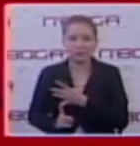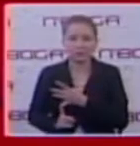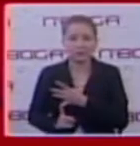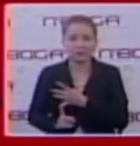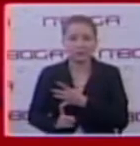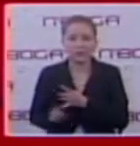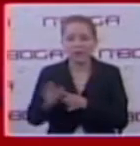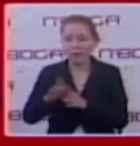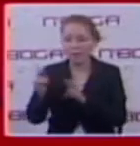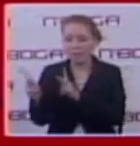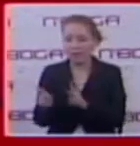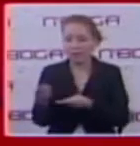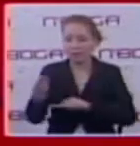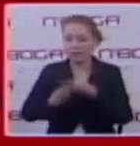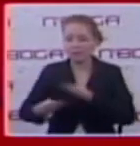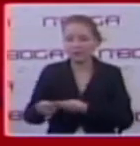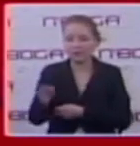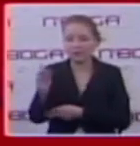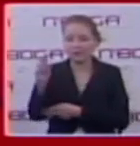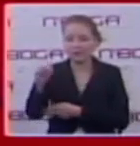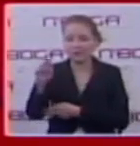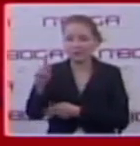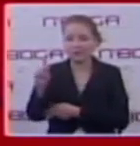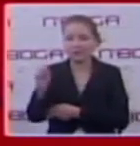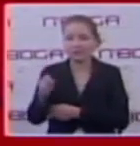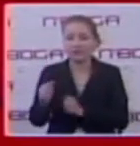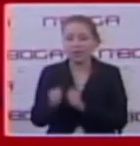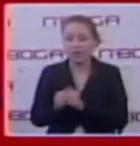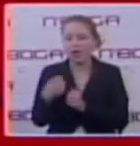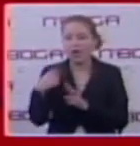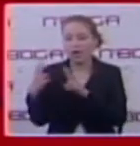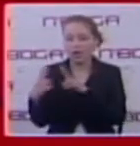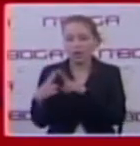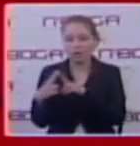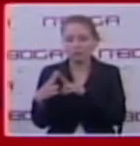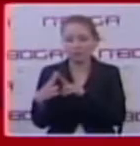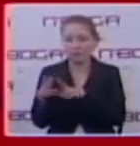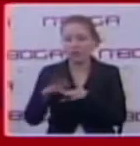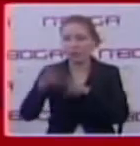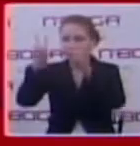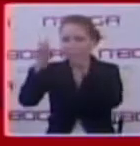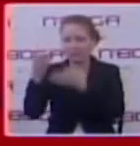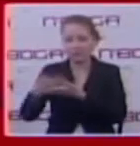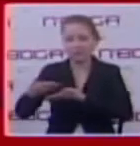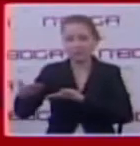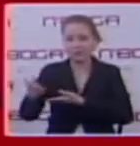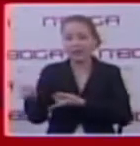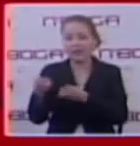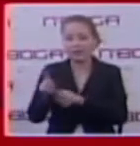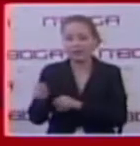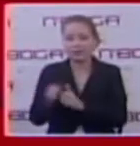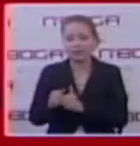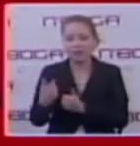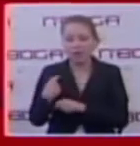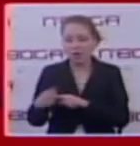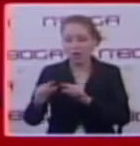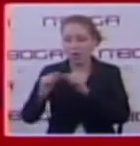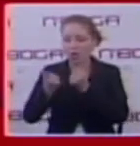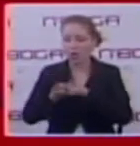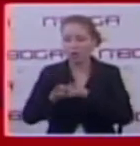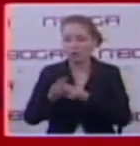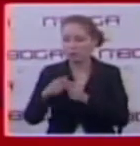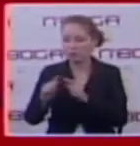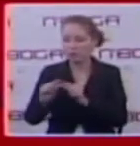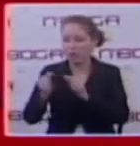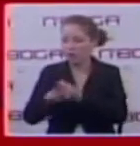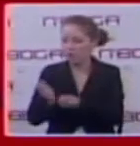de plan de negocios está Franklin Velasco, que es un conocedor del tema. Él inclusive ha formado grupos de ángeles